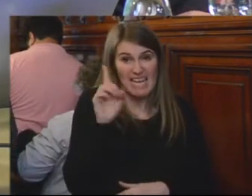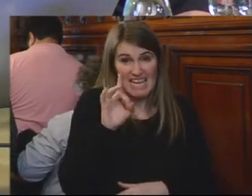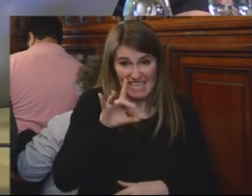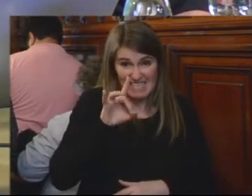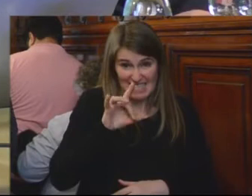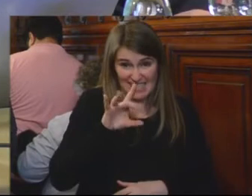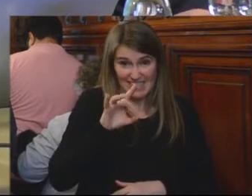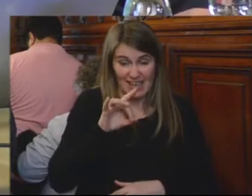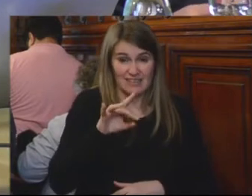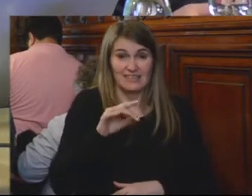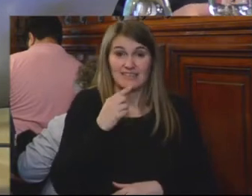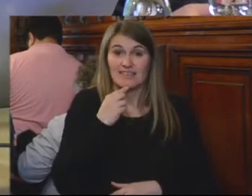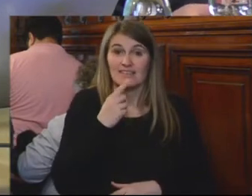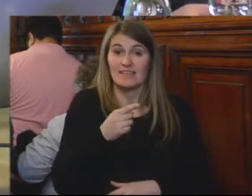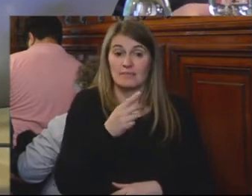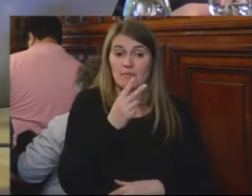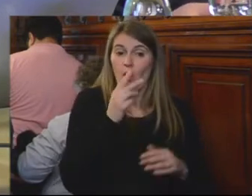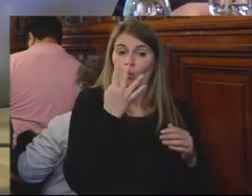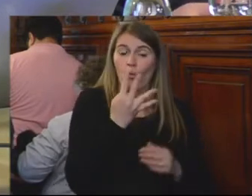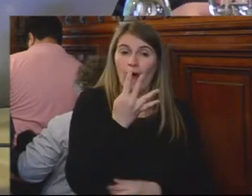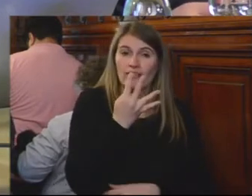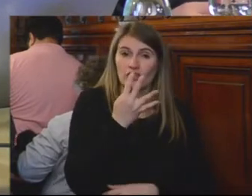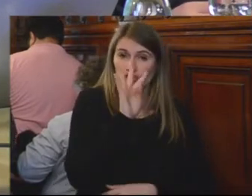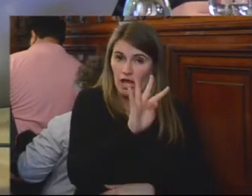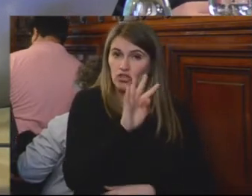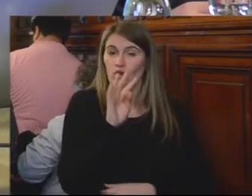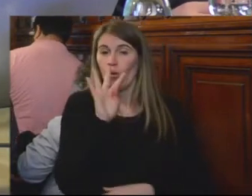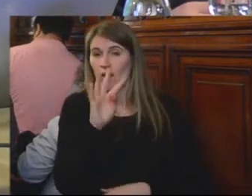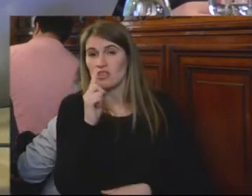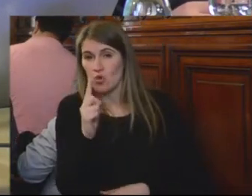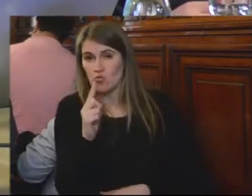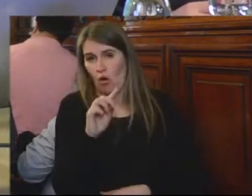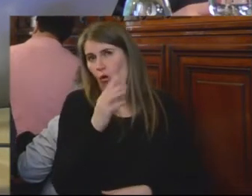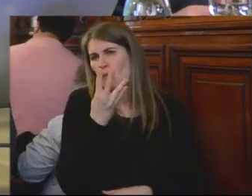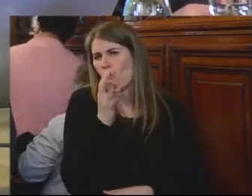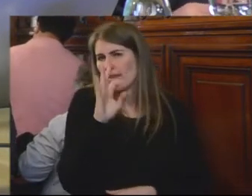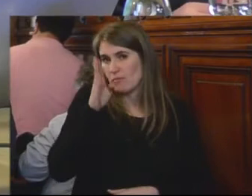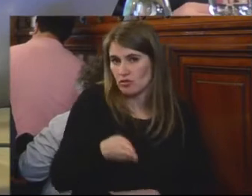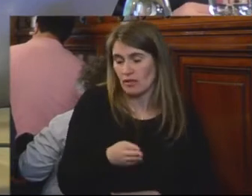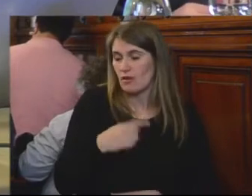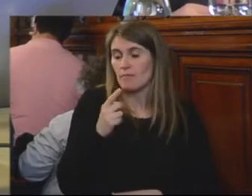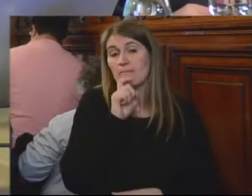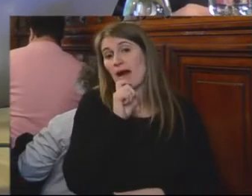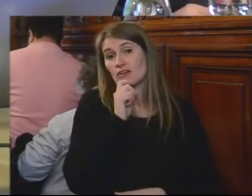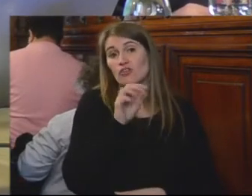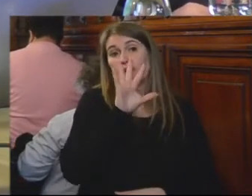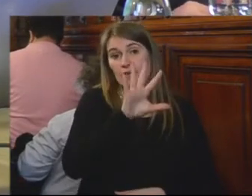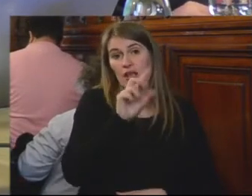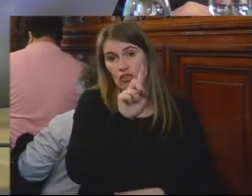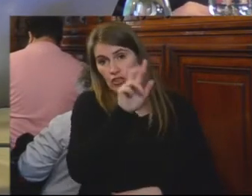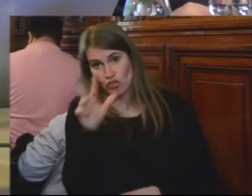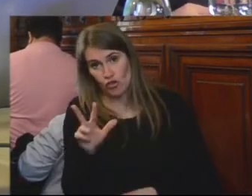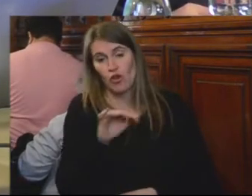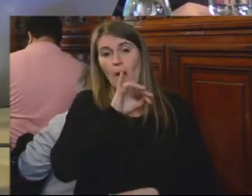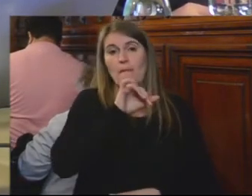se mencionaba anteriormente eran 441 cercanos al 40 por ciento en marzo 518 y en mayo